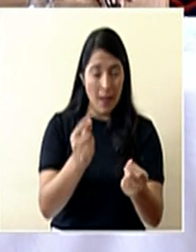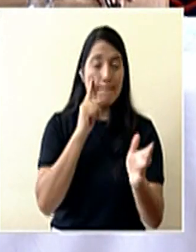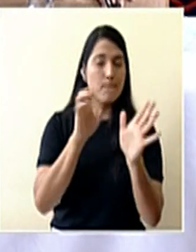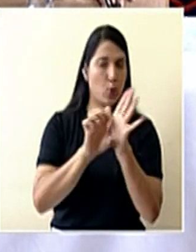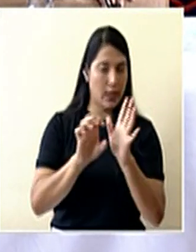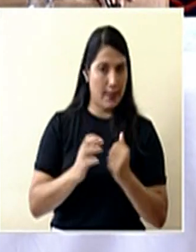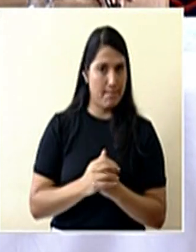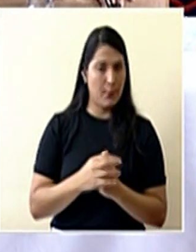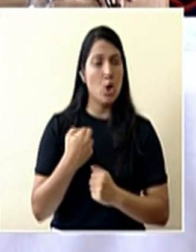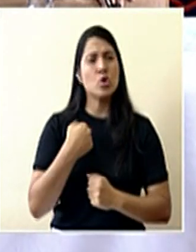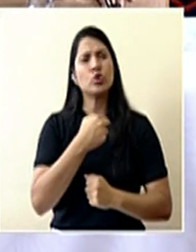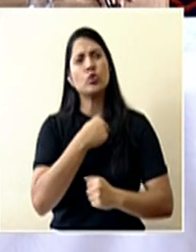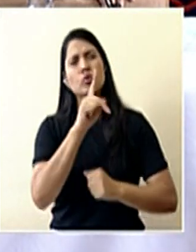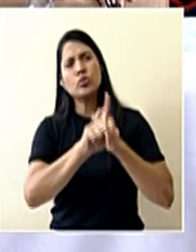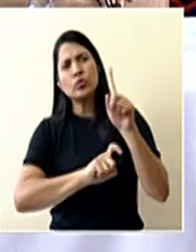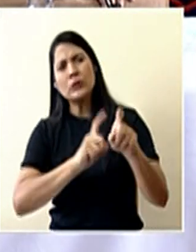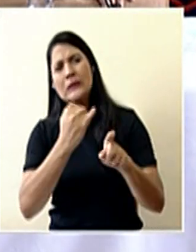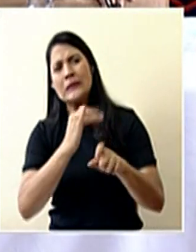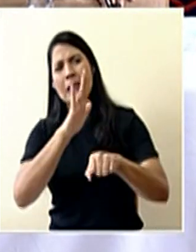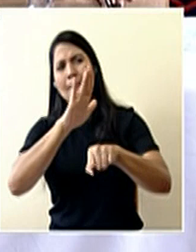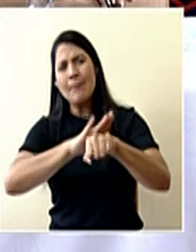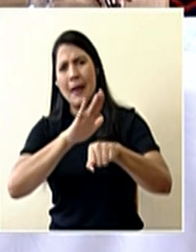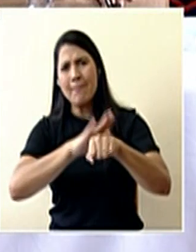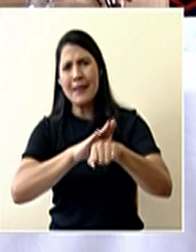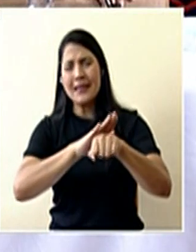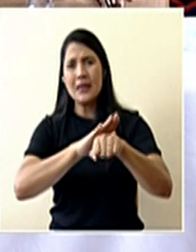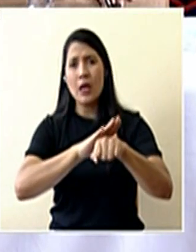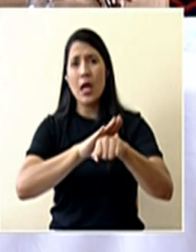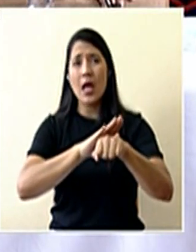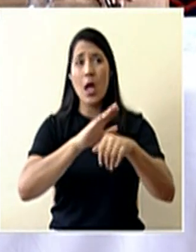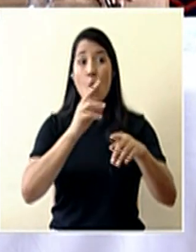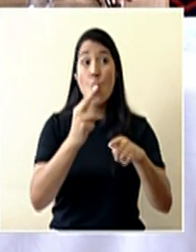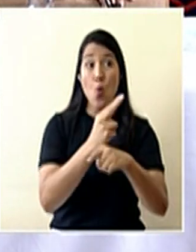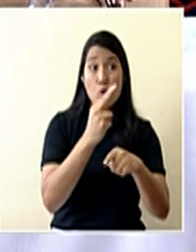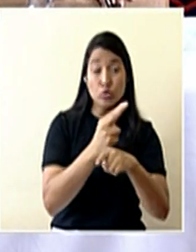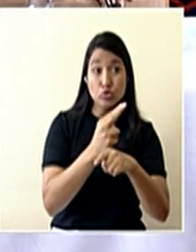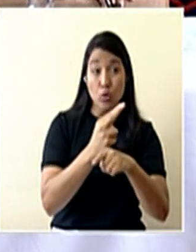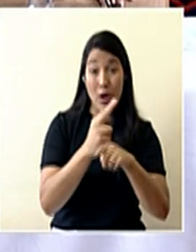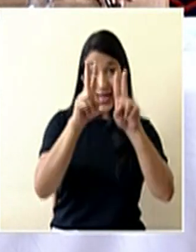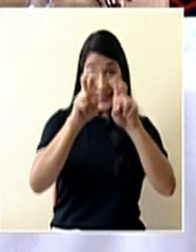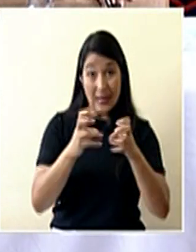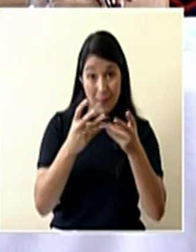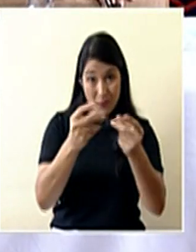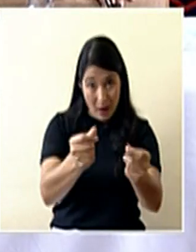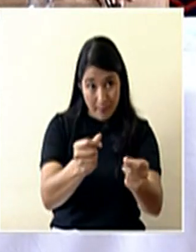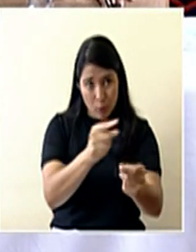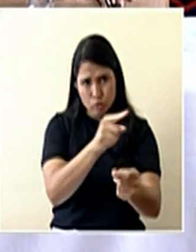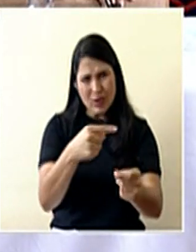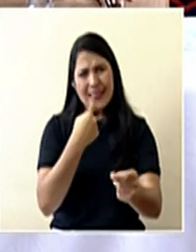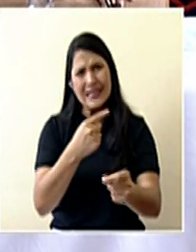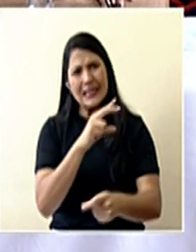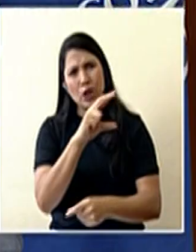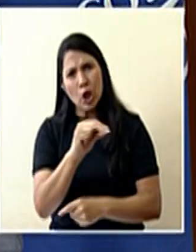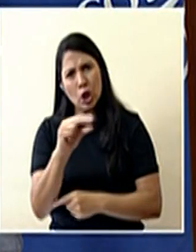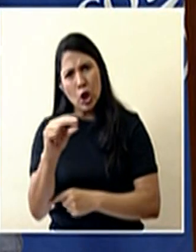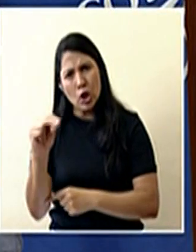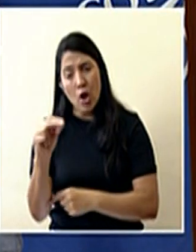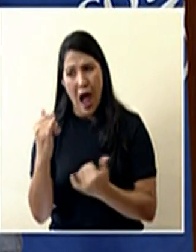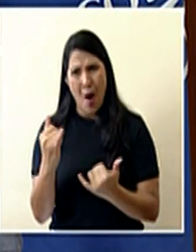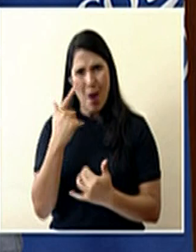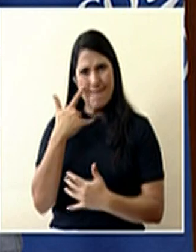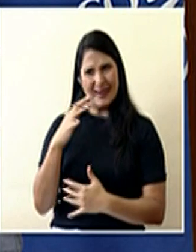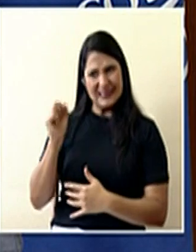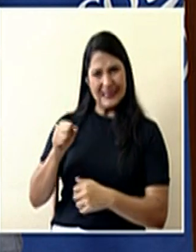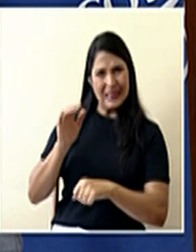hemos estado consultando si se permite el ingreso y uso de las pruebas rápidas y siempre la respuesta fue que no. Ahora hay informaciones de que sí